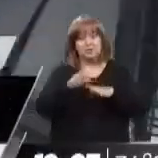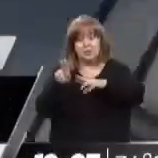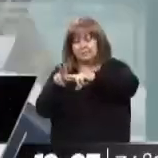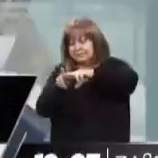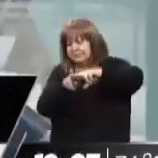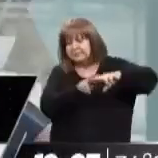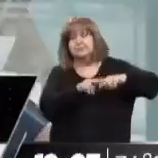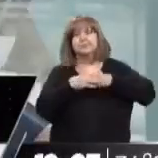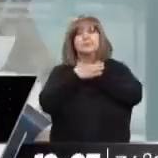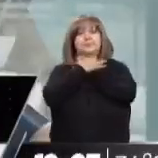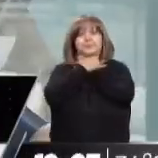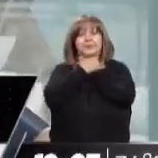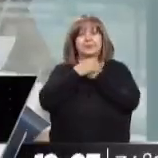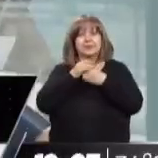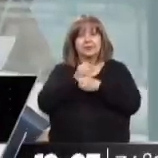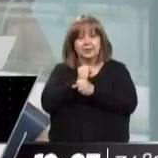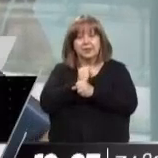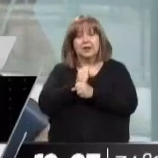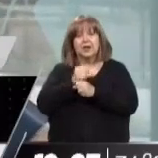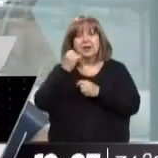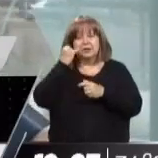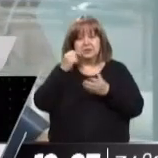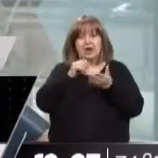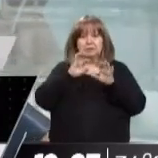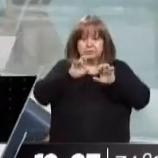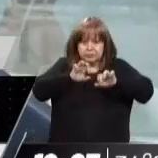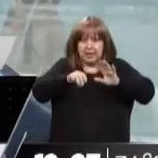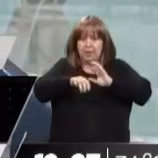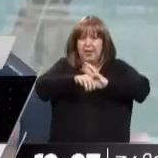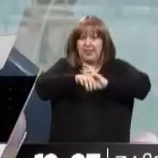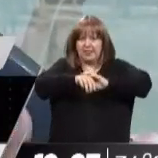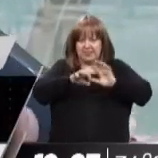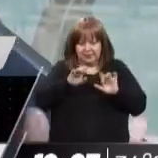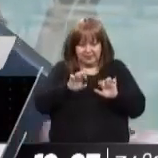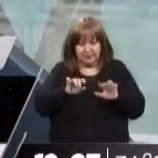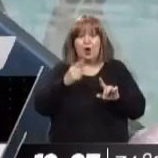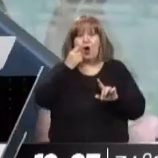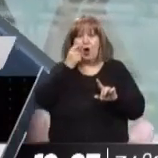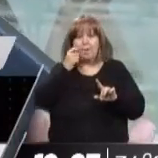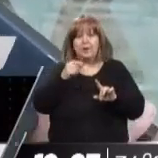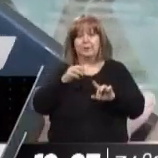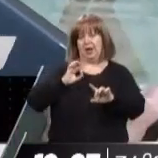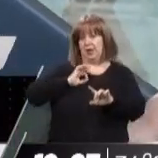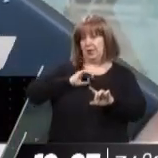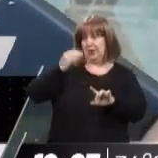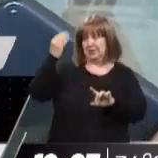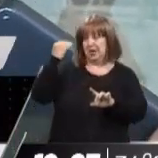estrangulación. Tenía una causa en trámite donde el año